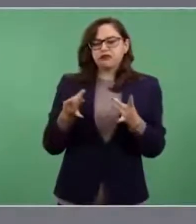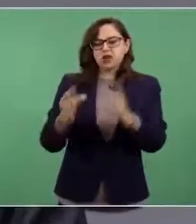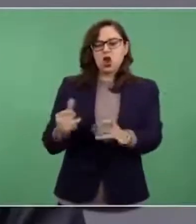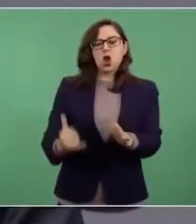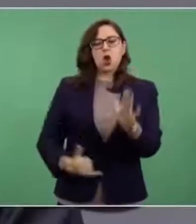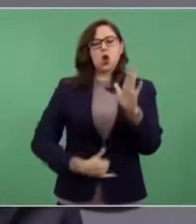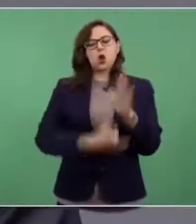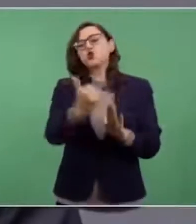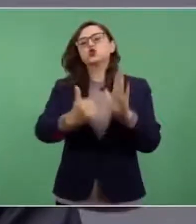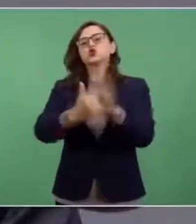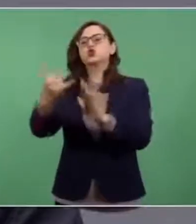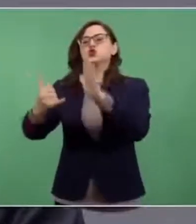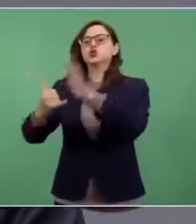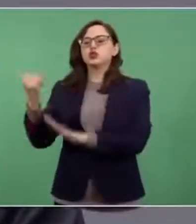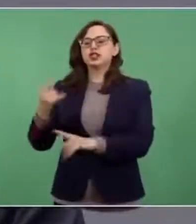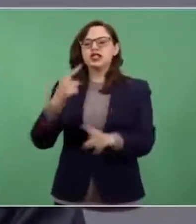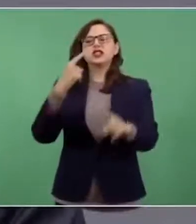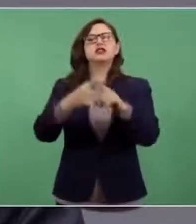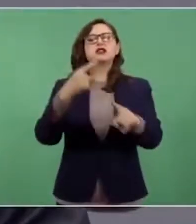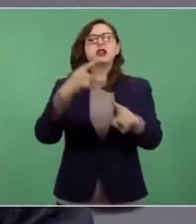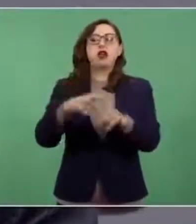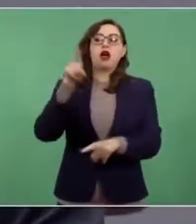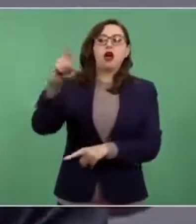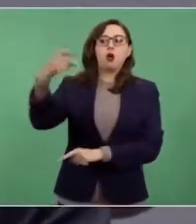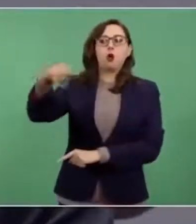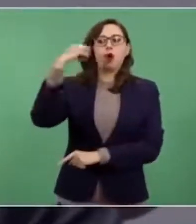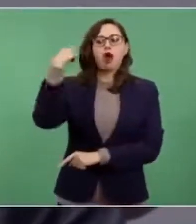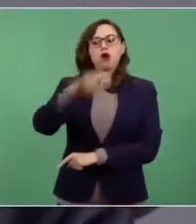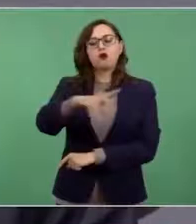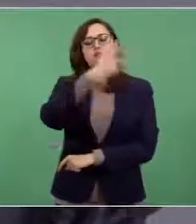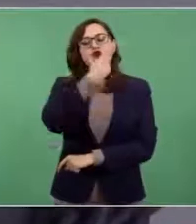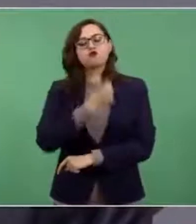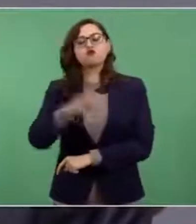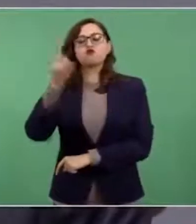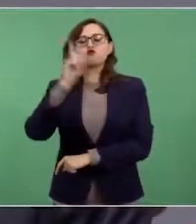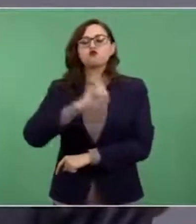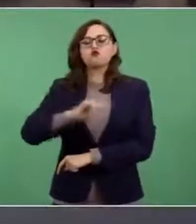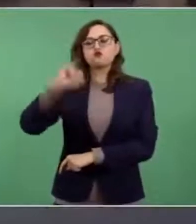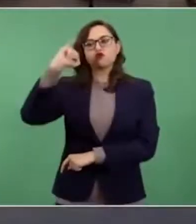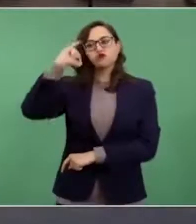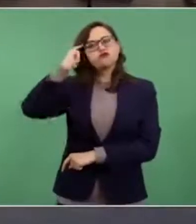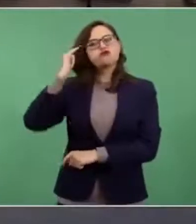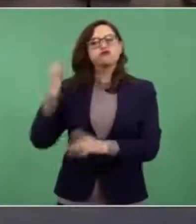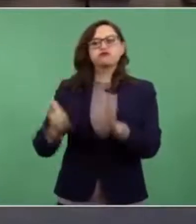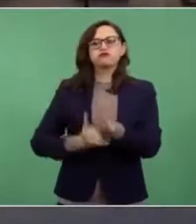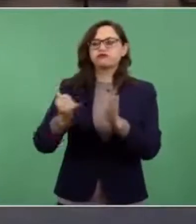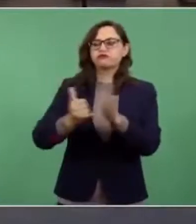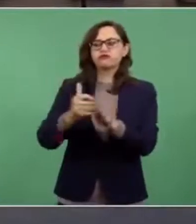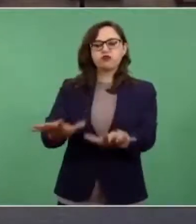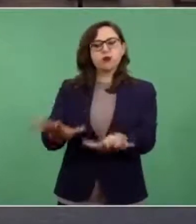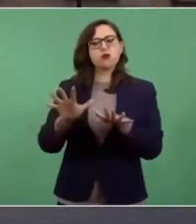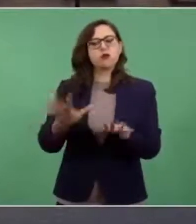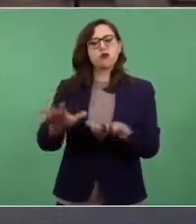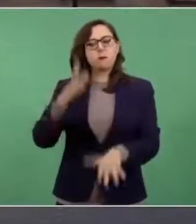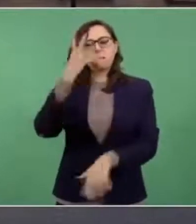y hombres de los pueblos de Oaxaca, caminos que son verdaderas obras de arte.